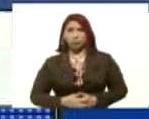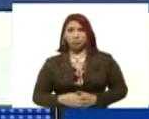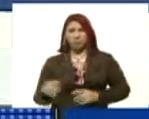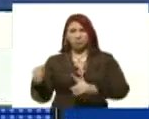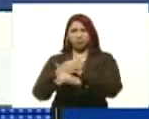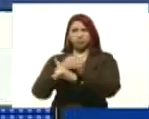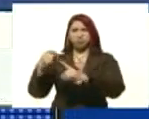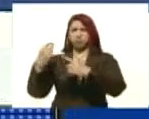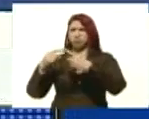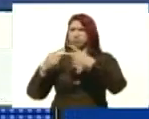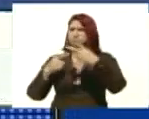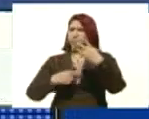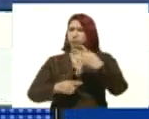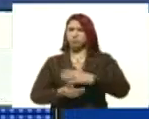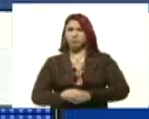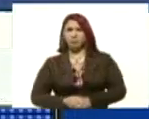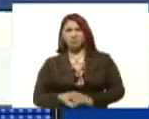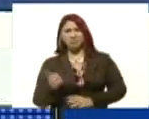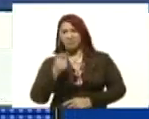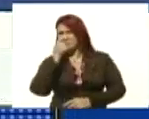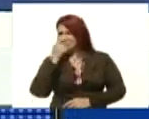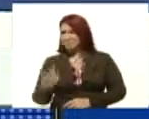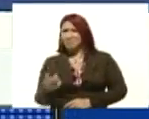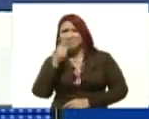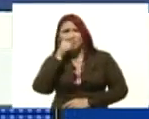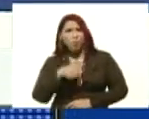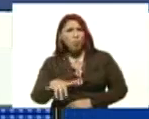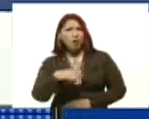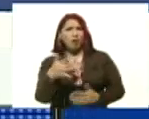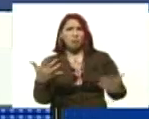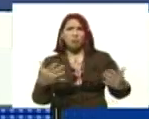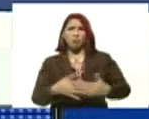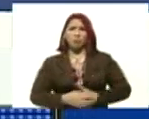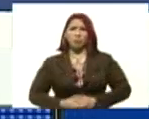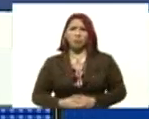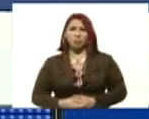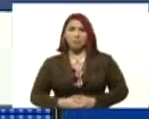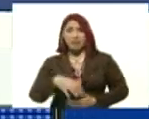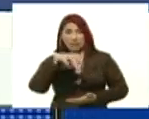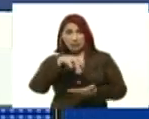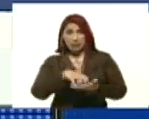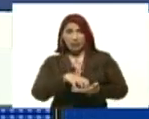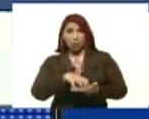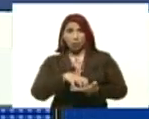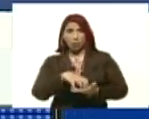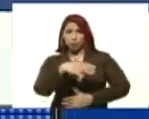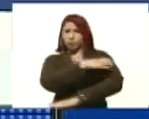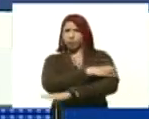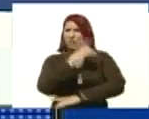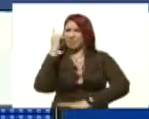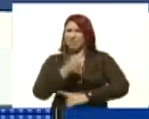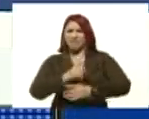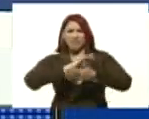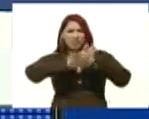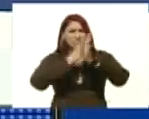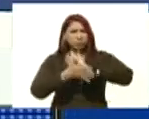despreciando a los demás, no les importa el pueblo. Ese Estado burgués hay que